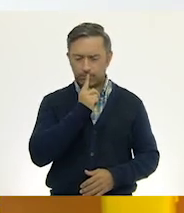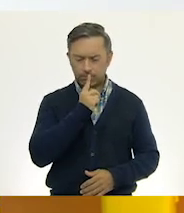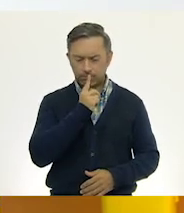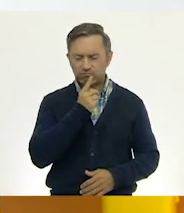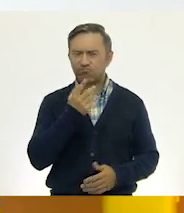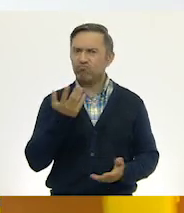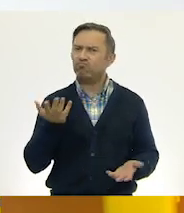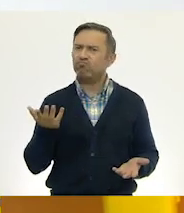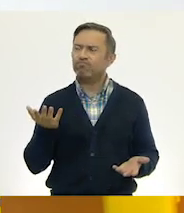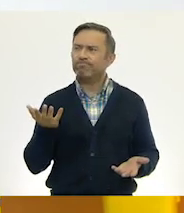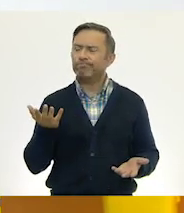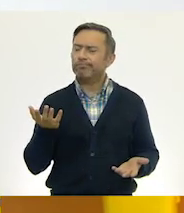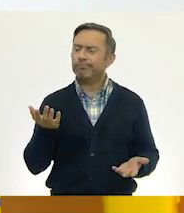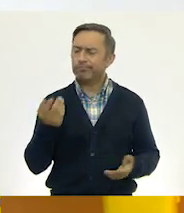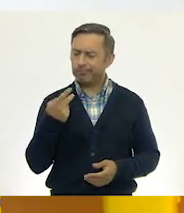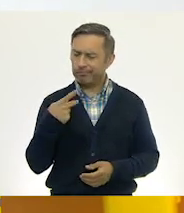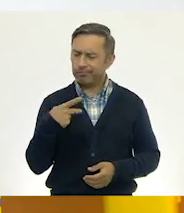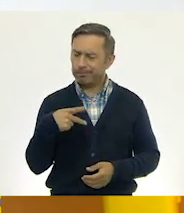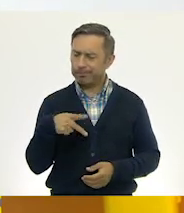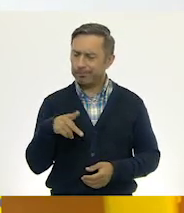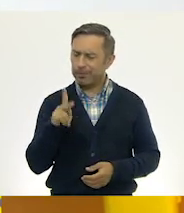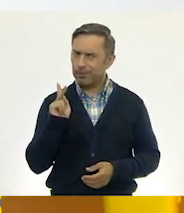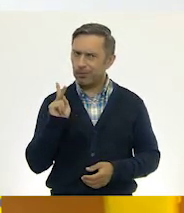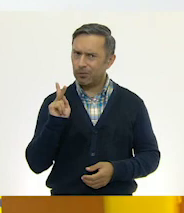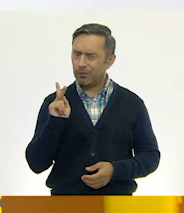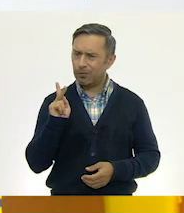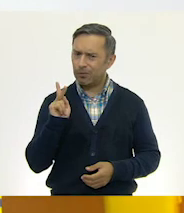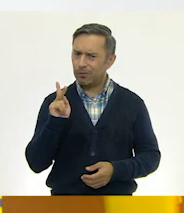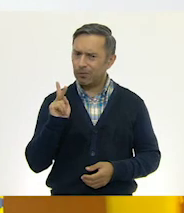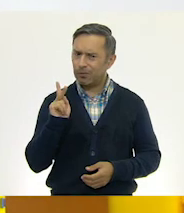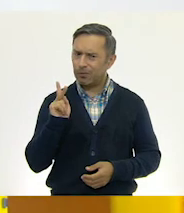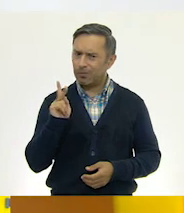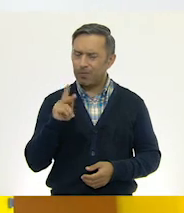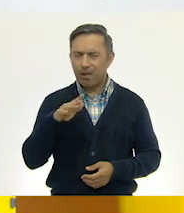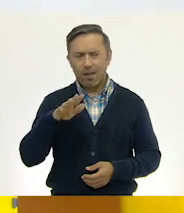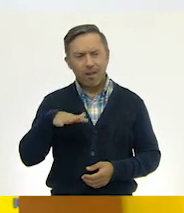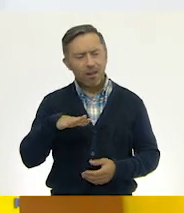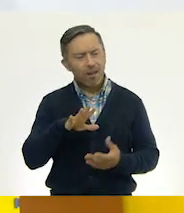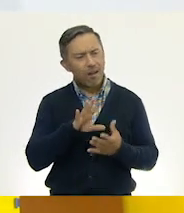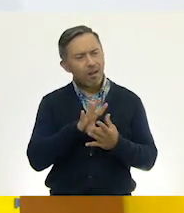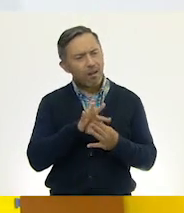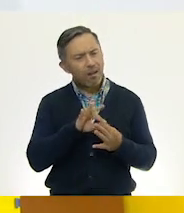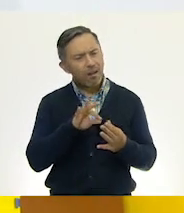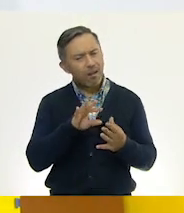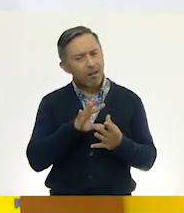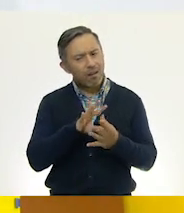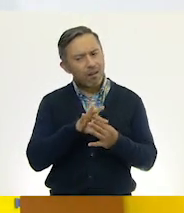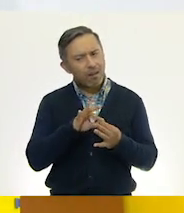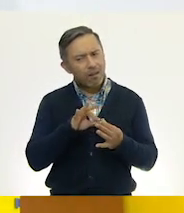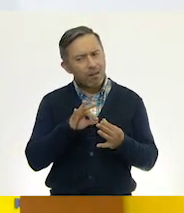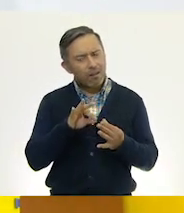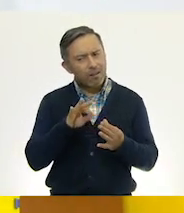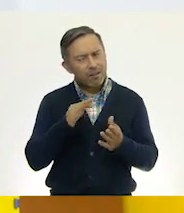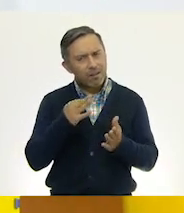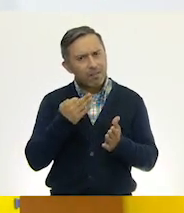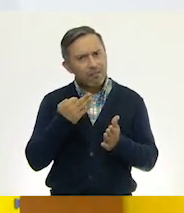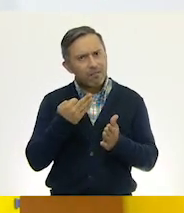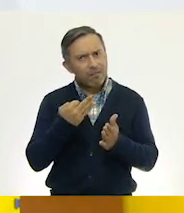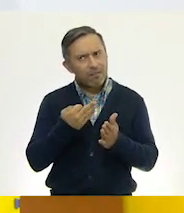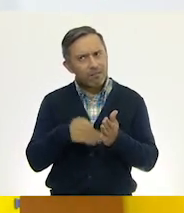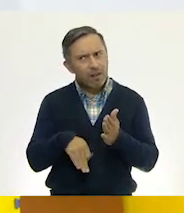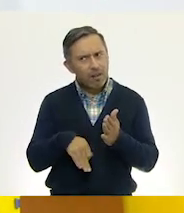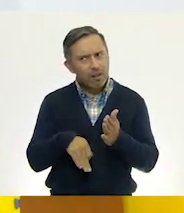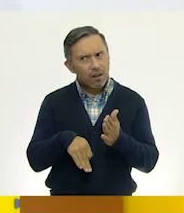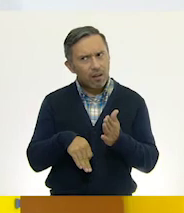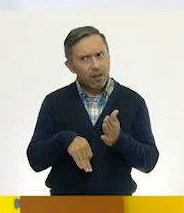pero justamente de lo que hablábamos es cuánto nos falta o nos